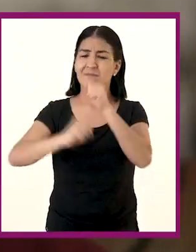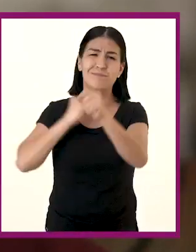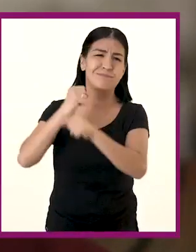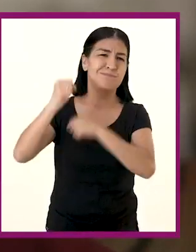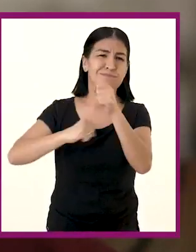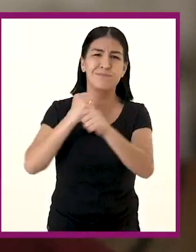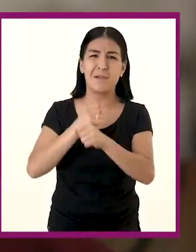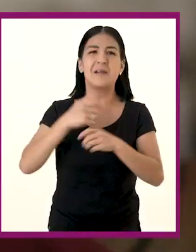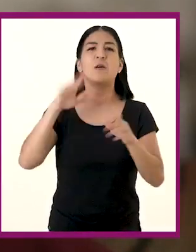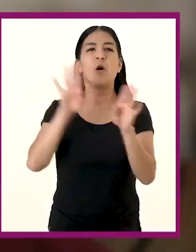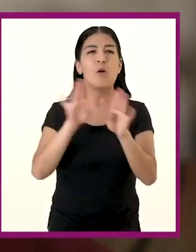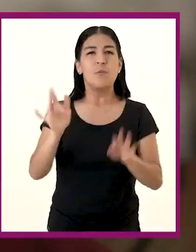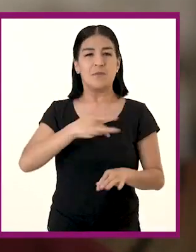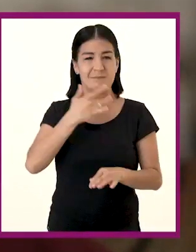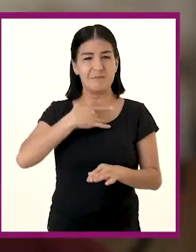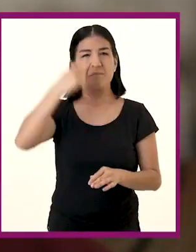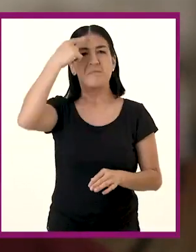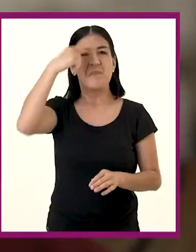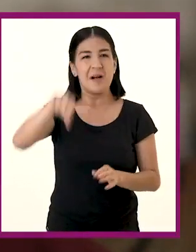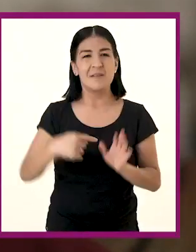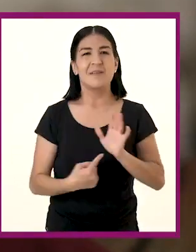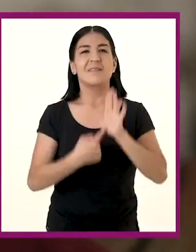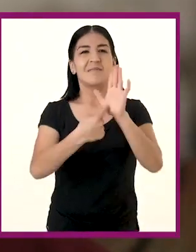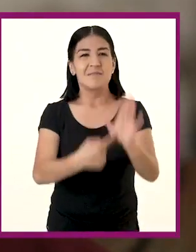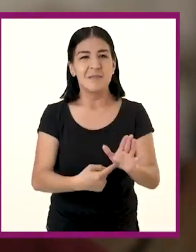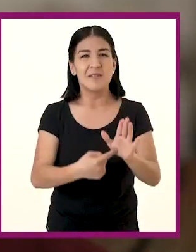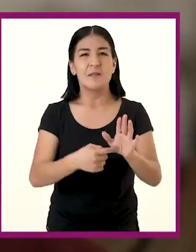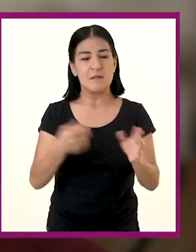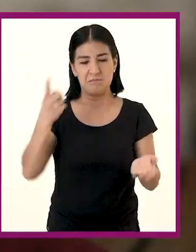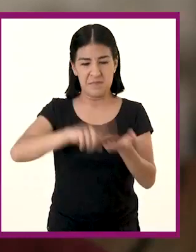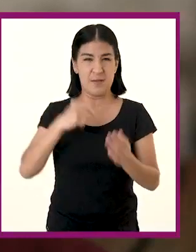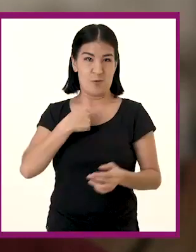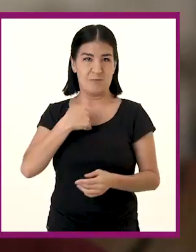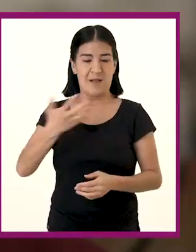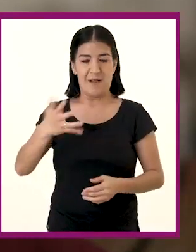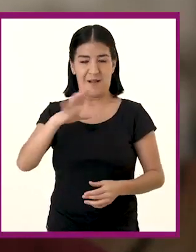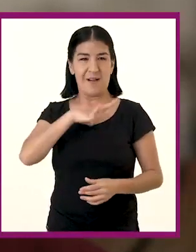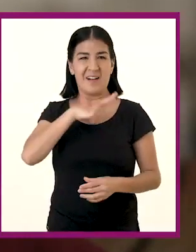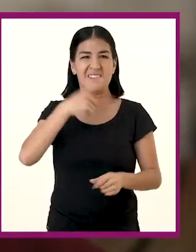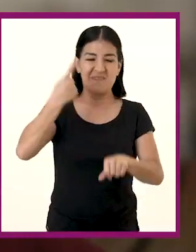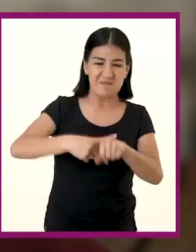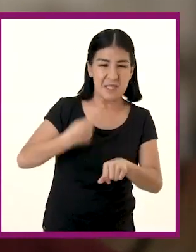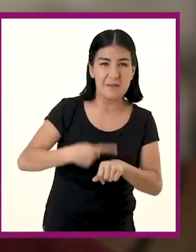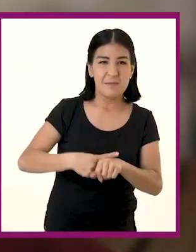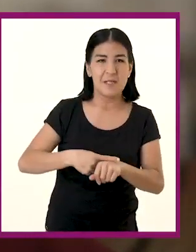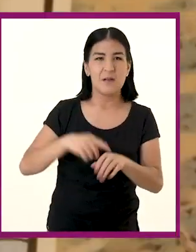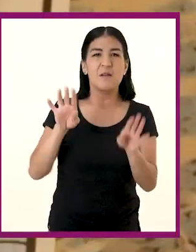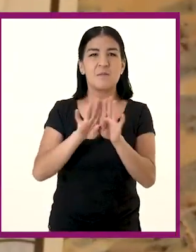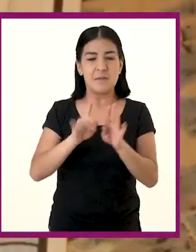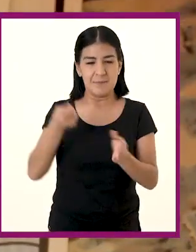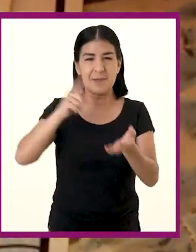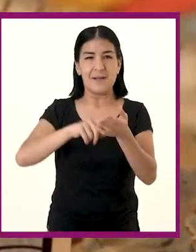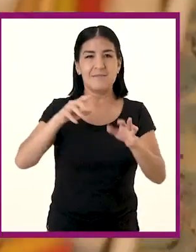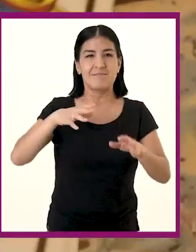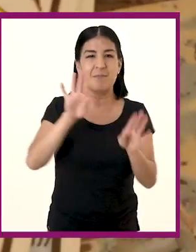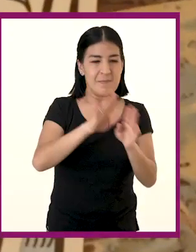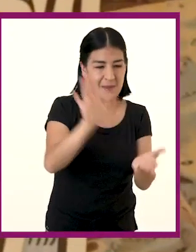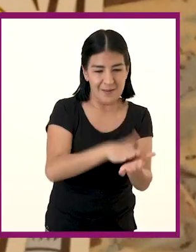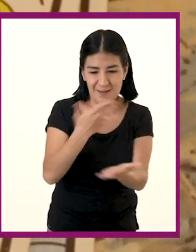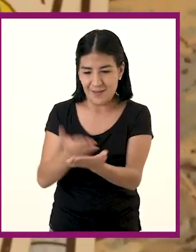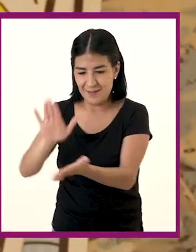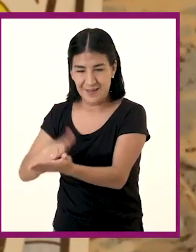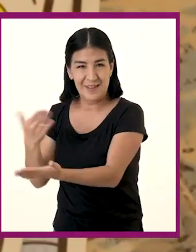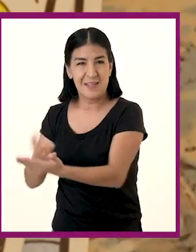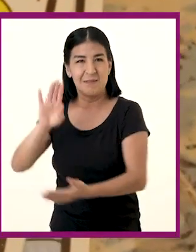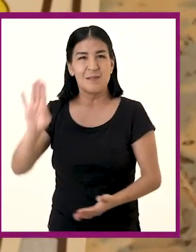muchos años. Se basa principalmente en un diagnóstico, o sea, nosotros podemos tener algún tipo de enfermedad, y es un diagnóstico mediante cartas del